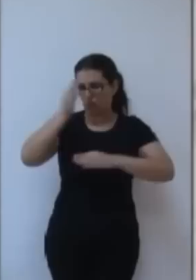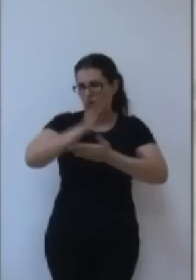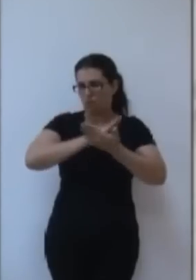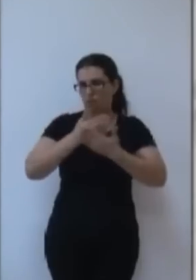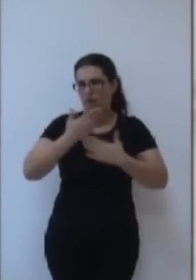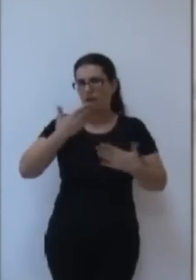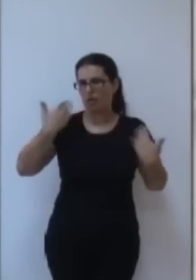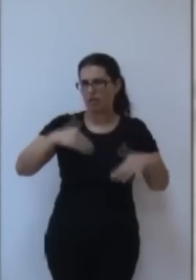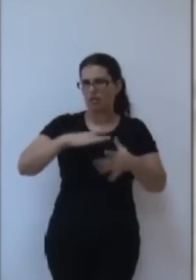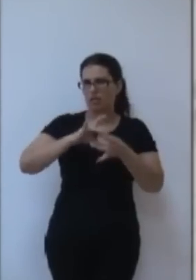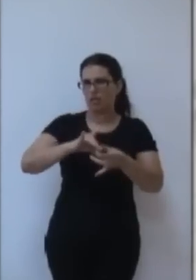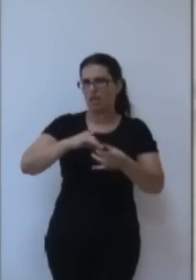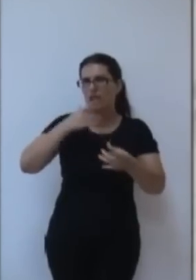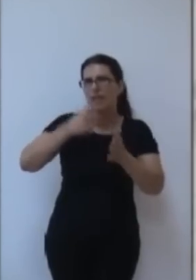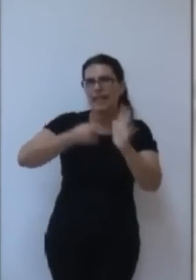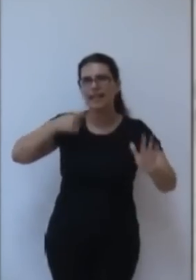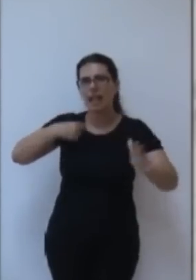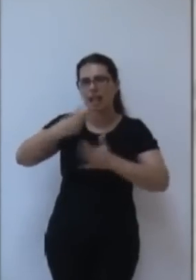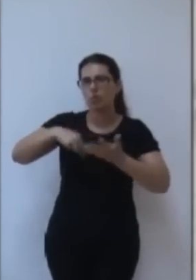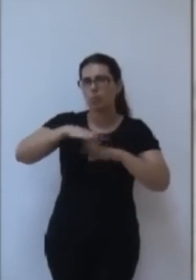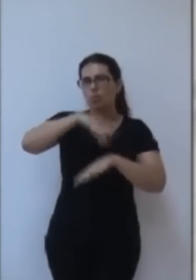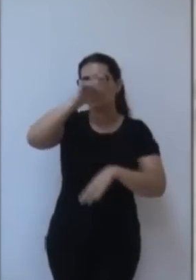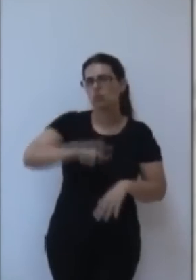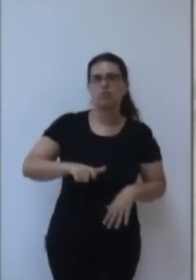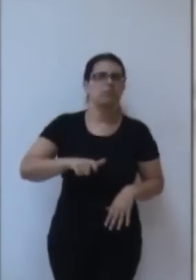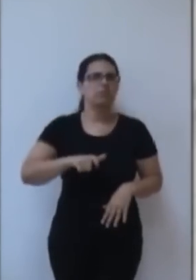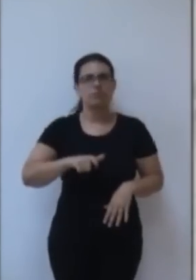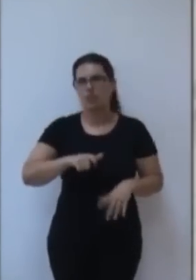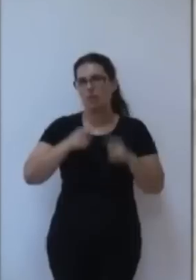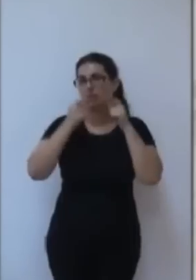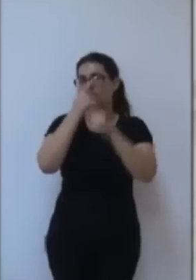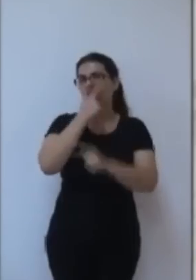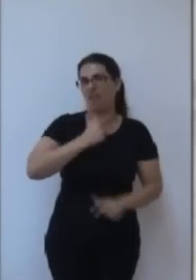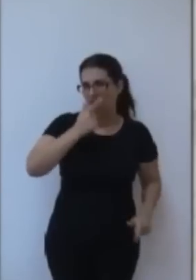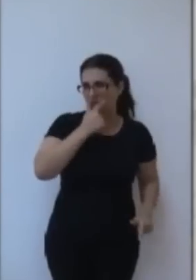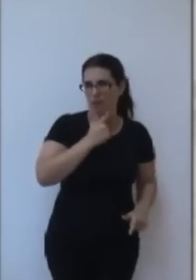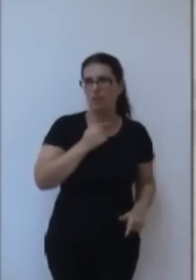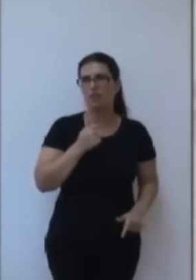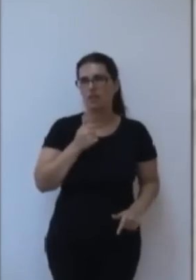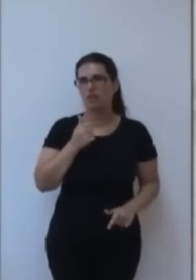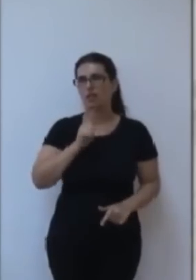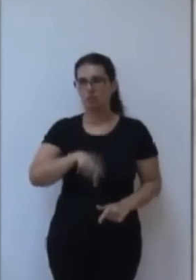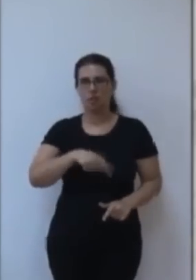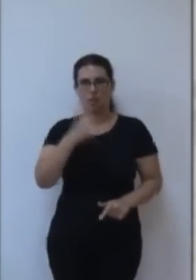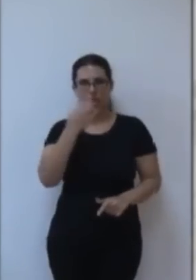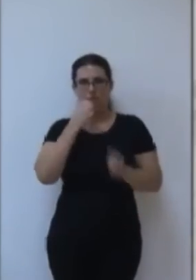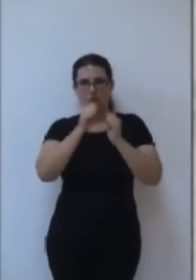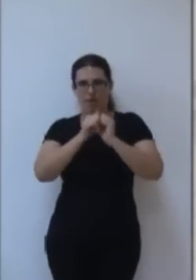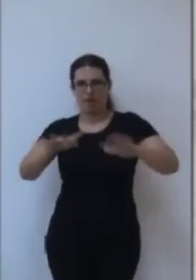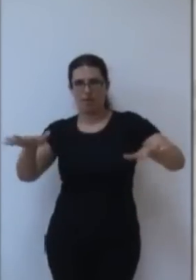dura de restarle o quitarle a alguien, ¿no? Entonces habría que facilitar que eso también se extendiera